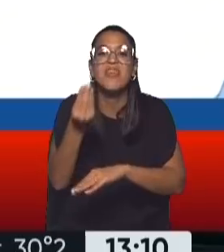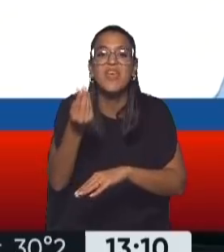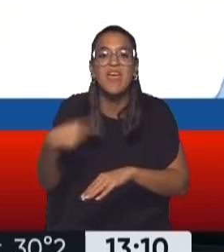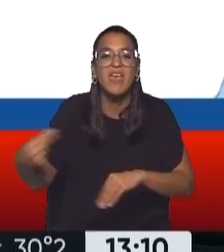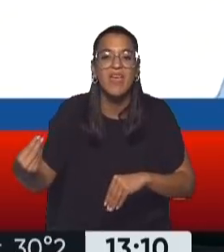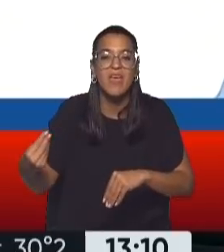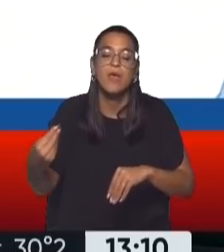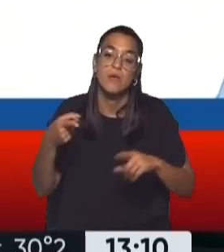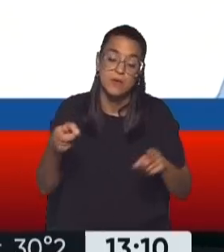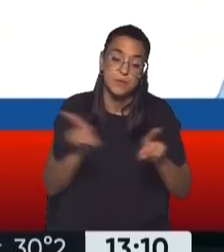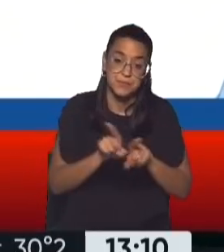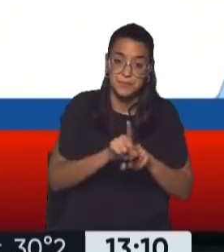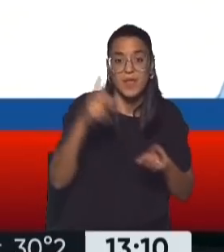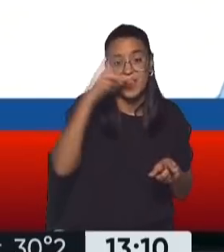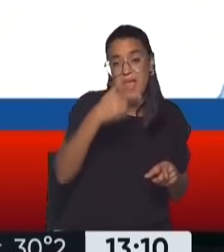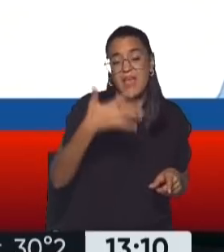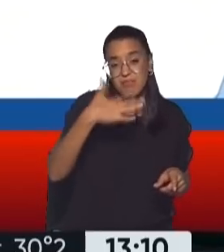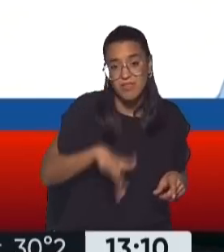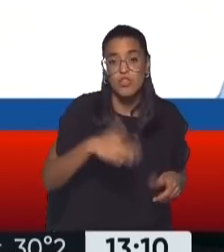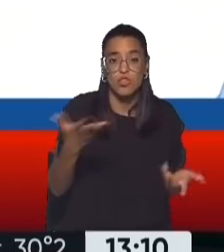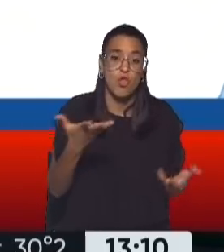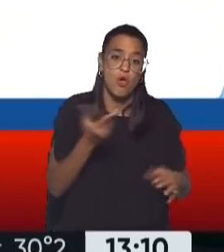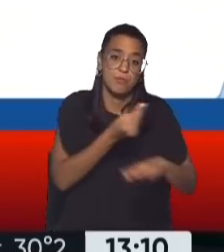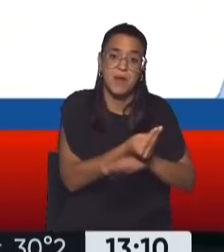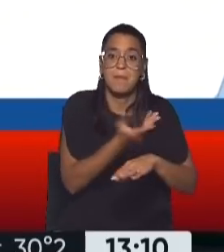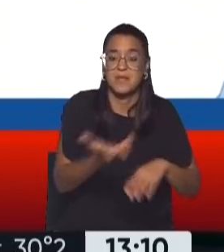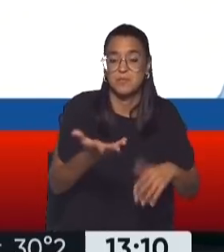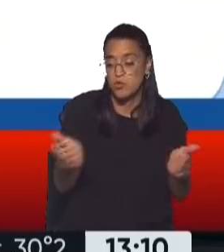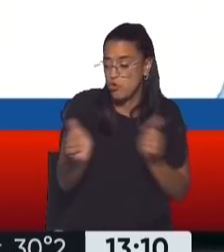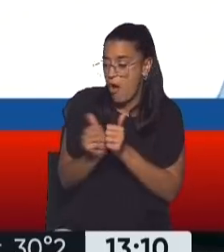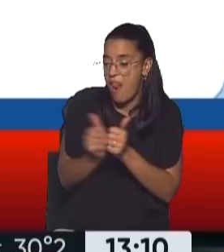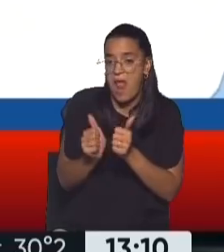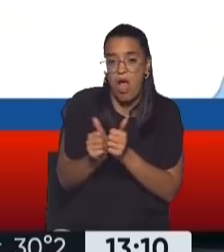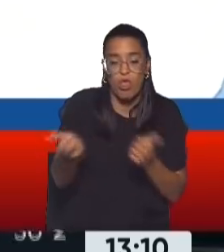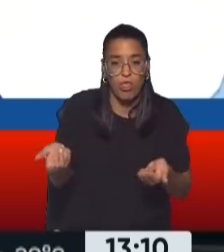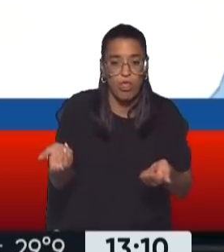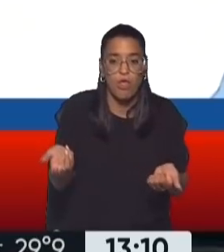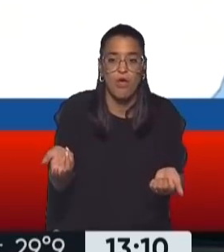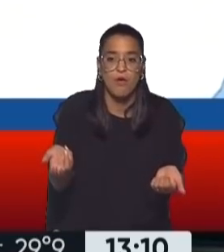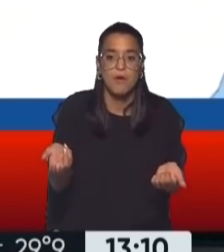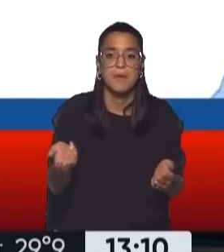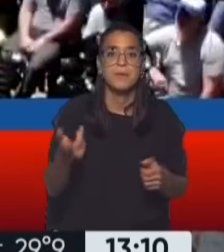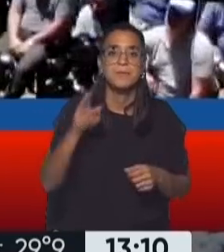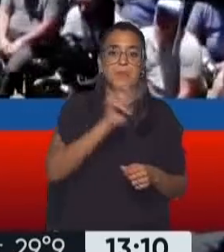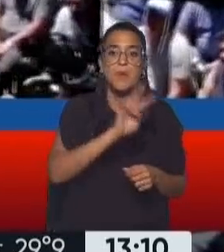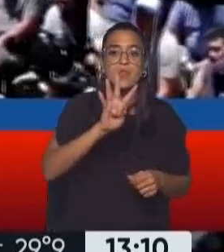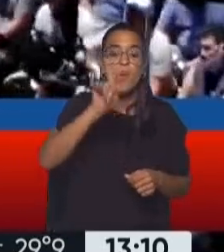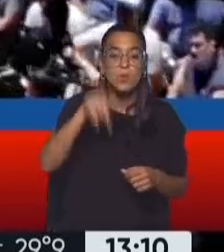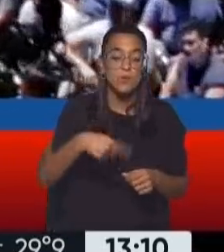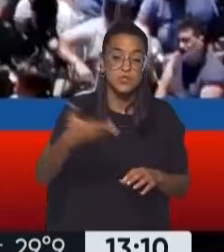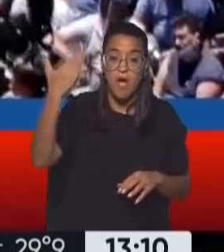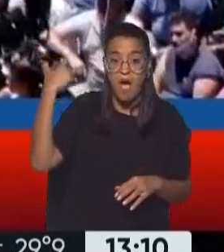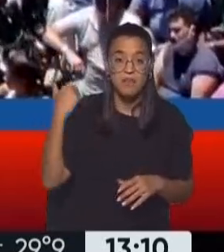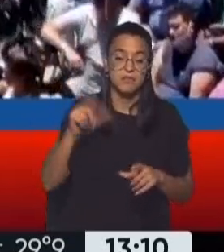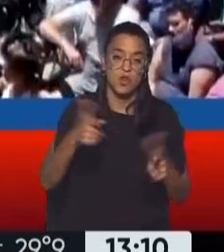Y así como Néstor entendió claramente qué intereses representaba, y por eso se puso al lado de los del 24% que entonces no